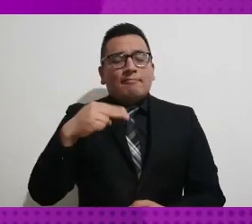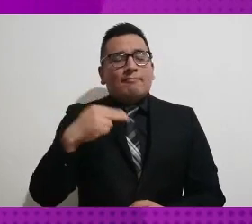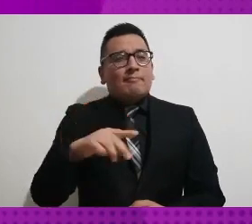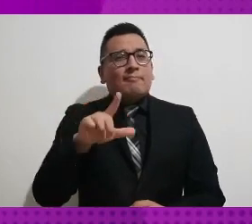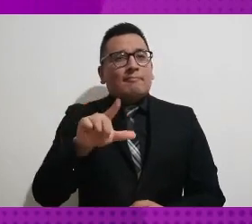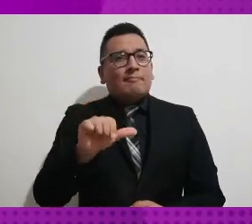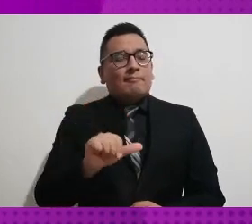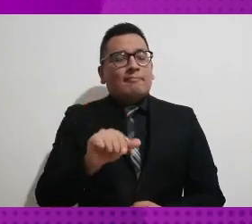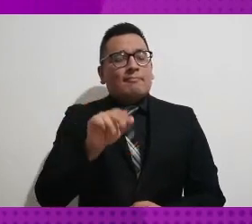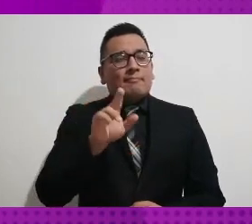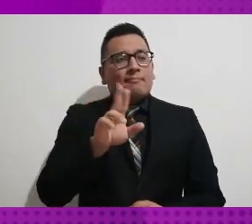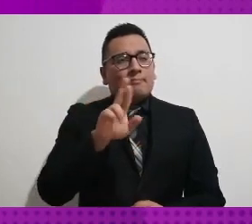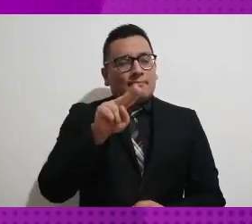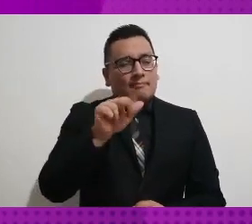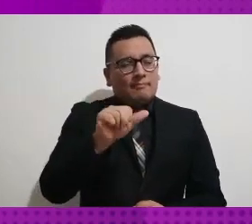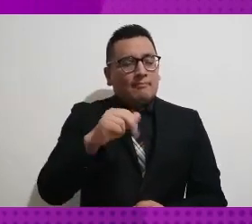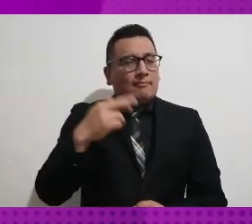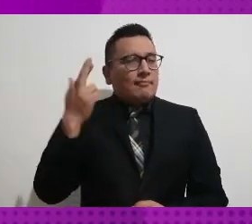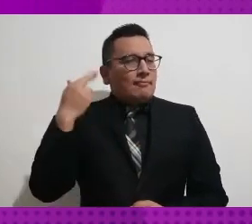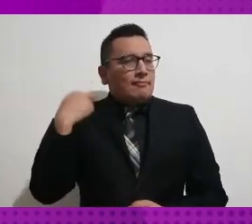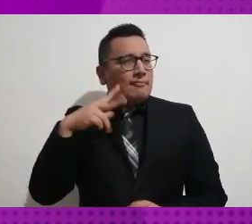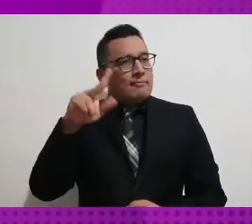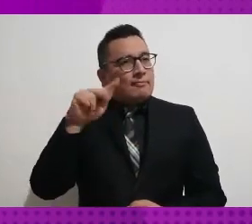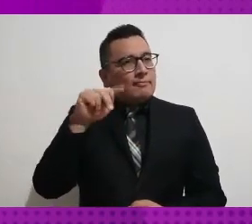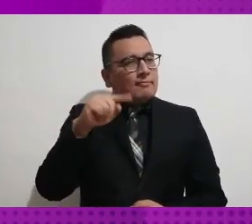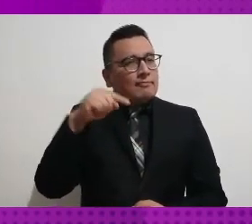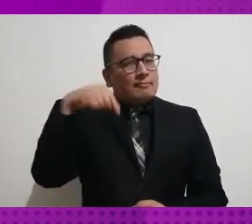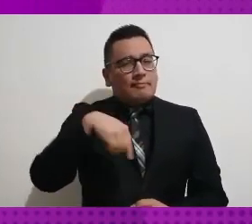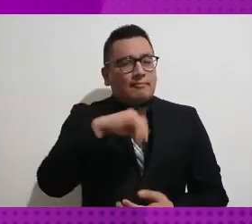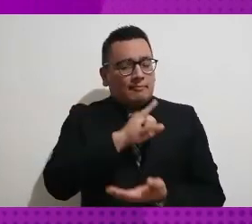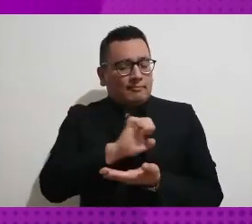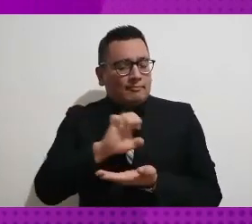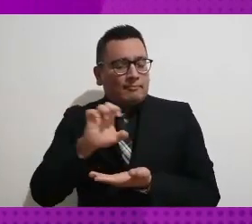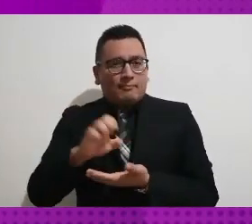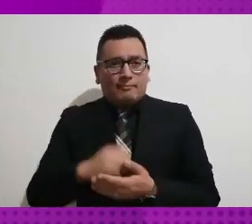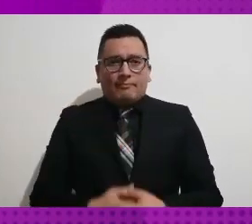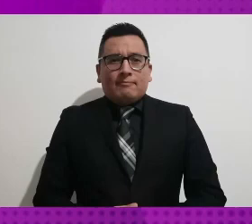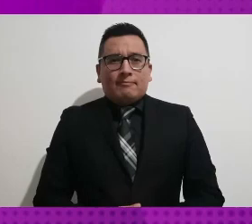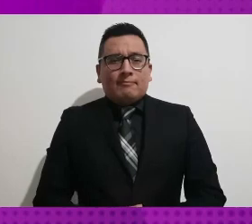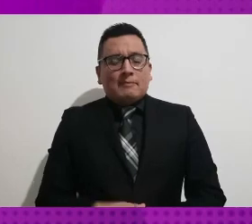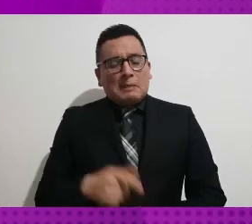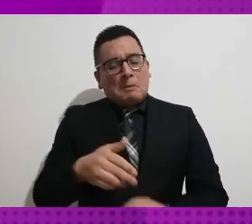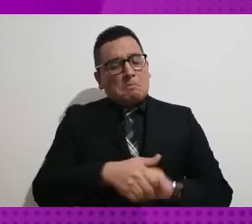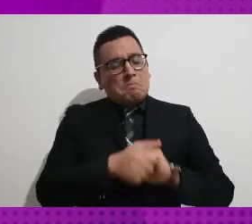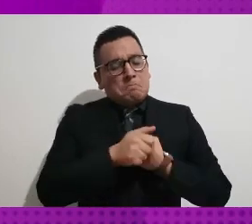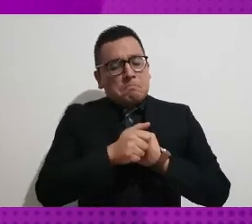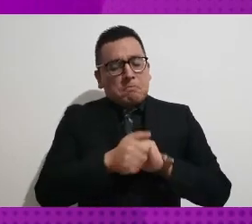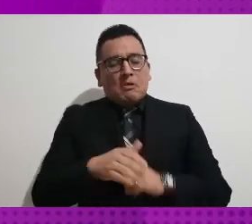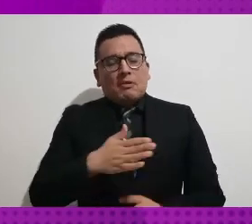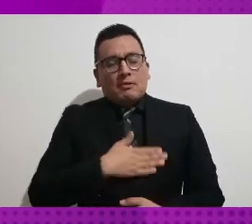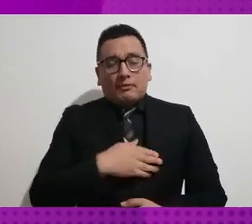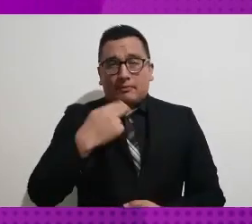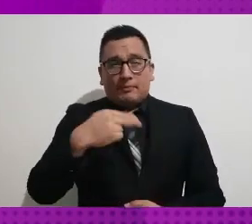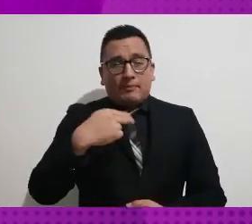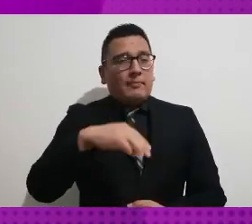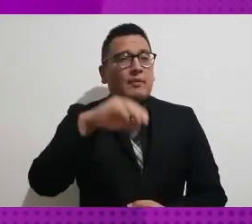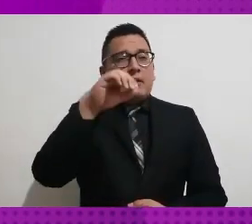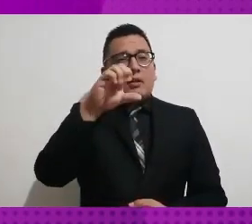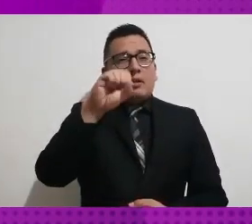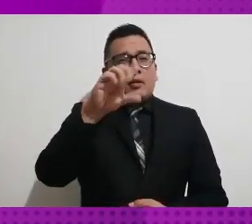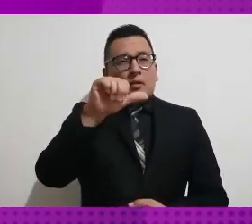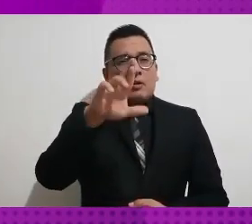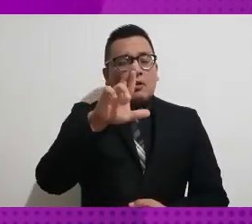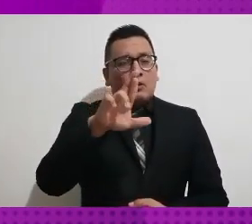Urna, programa de radio y televisión del Instituto Electoral de Coahuila. Y les saludo con mucho gusto. Soy el consejero Óscar